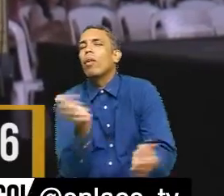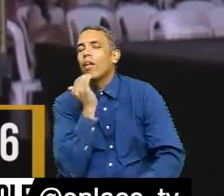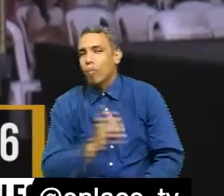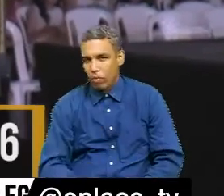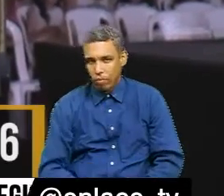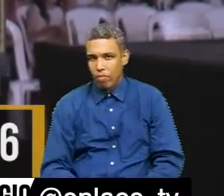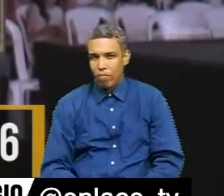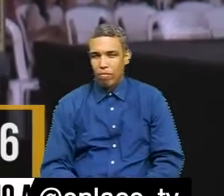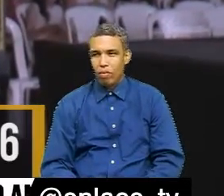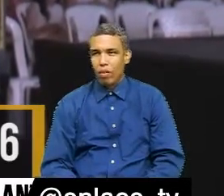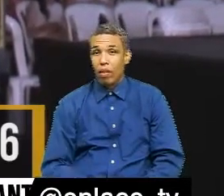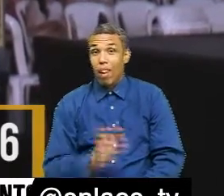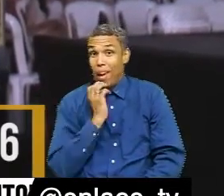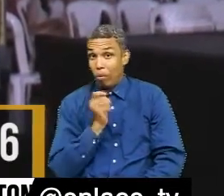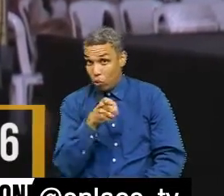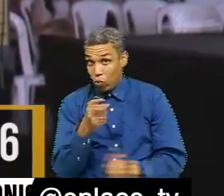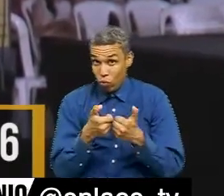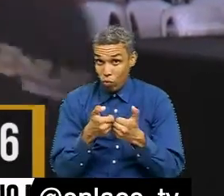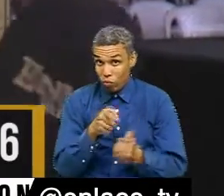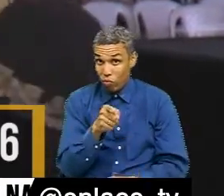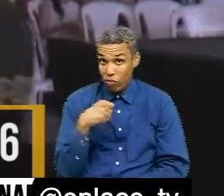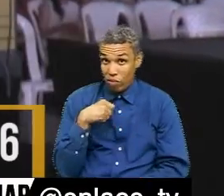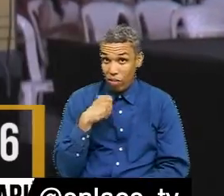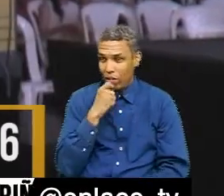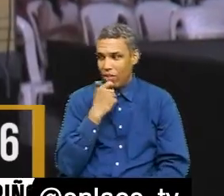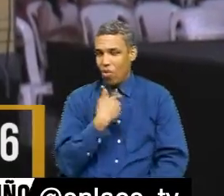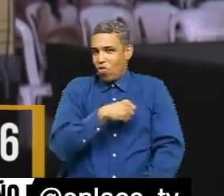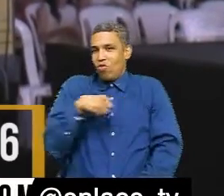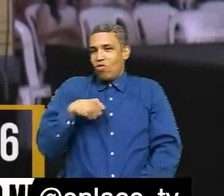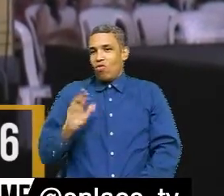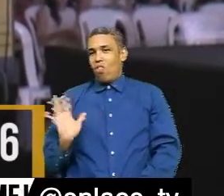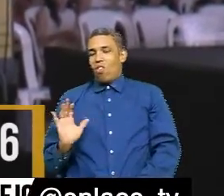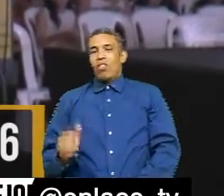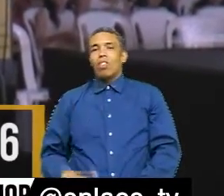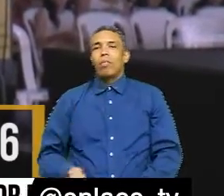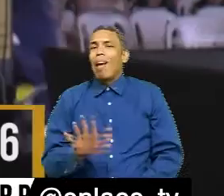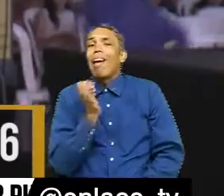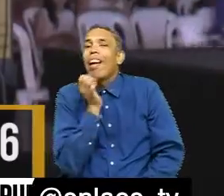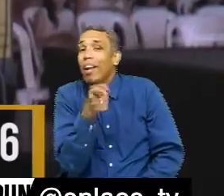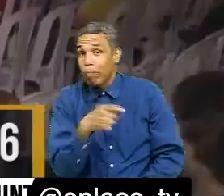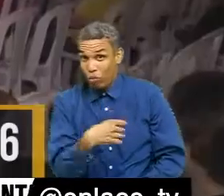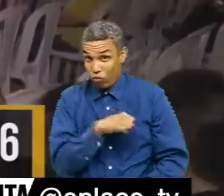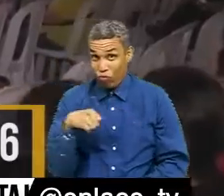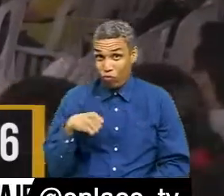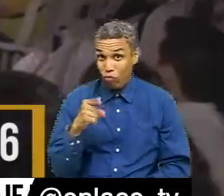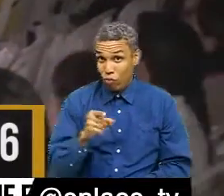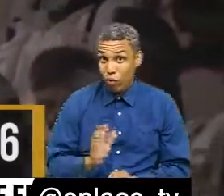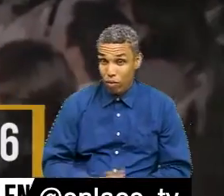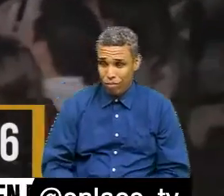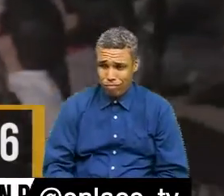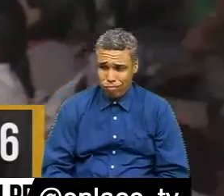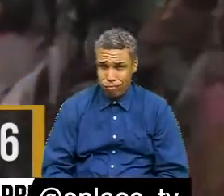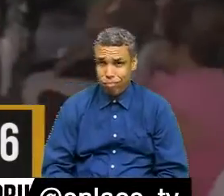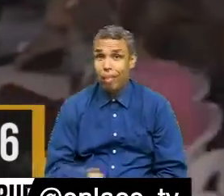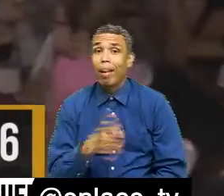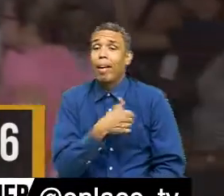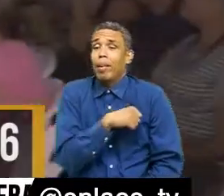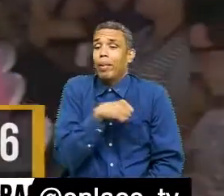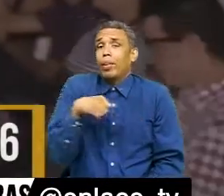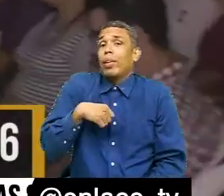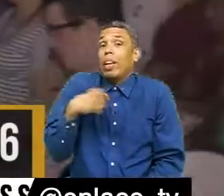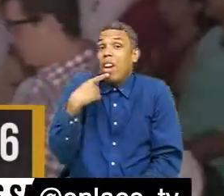por ejemplo, ¿tú tienes novio o esposo? Soltera. ¿Solterita? Por ejemplo, ser soltera es una de las consecuencias de tener un